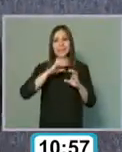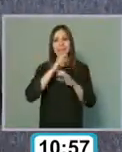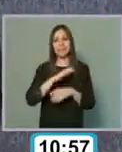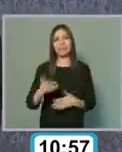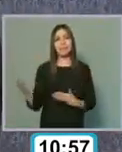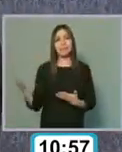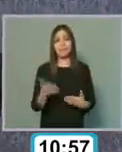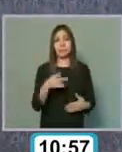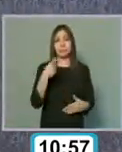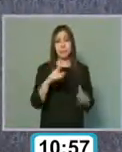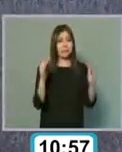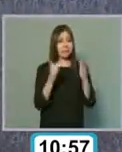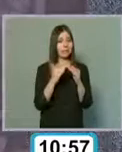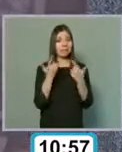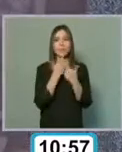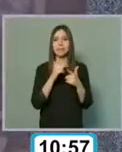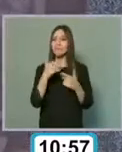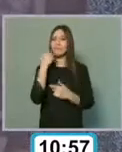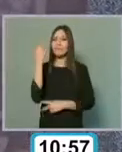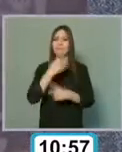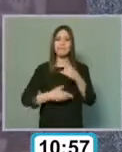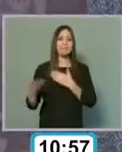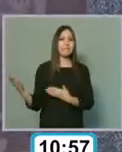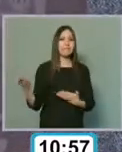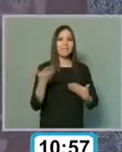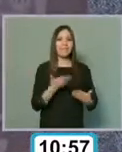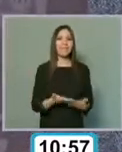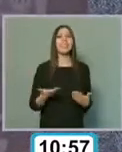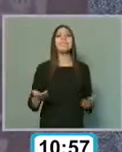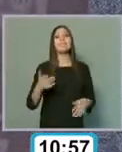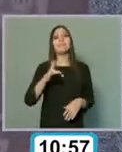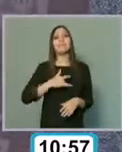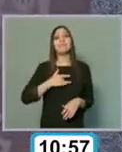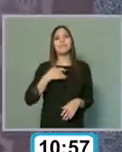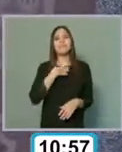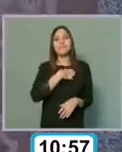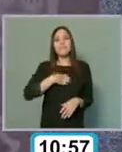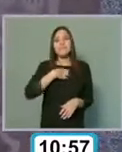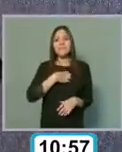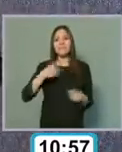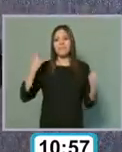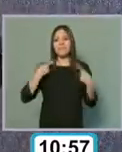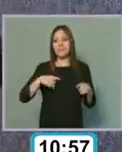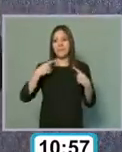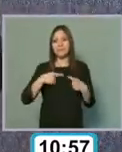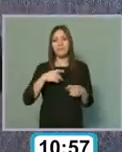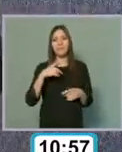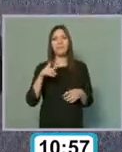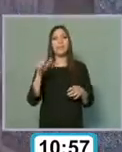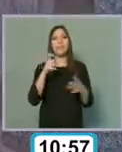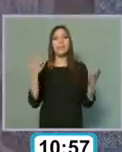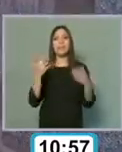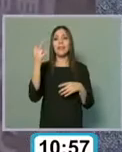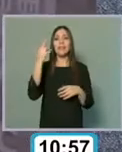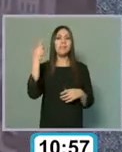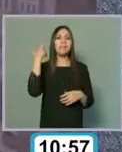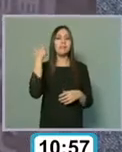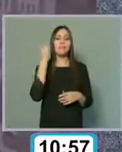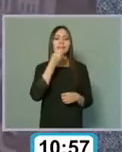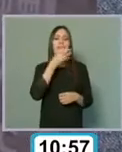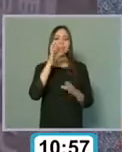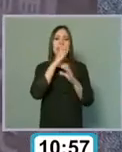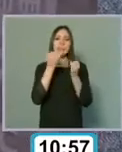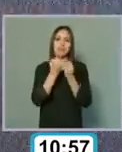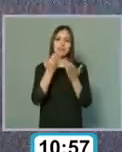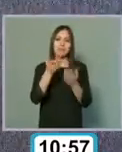gracias a ustedes. Tienen las puertas abiertas, de verdad, muy gratificante para pues, los que hacemos televisión, disfrutar de talentos como